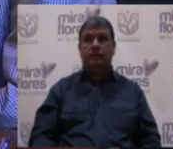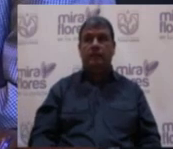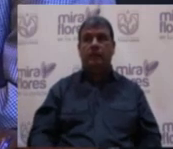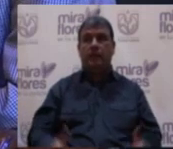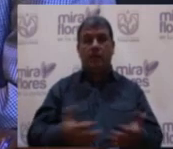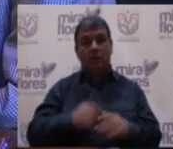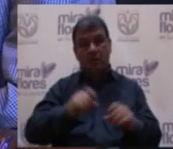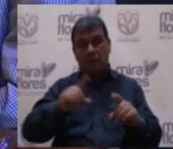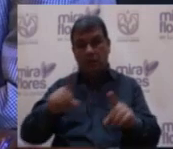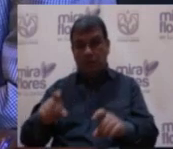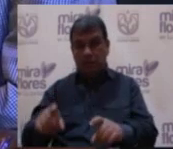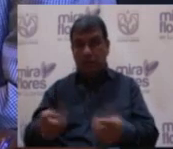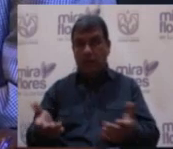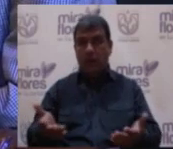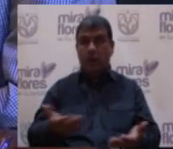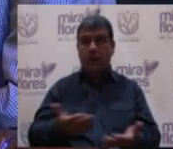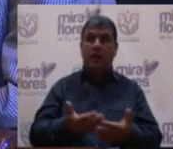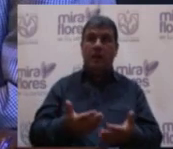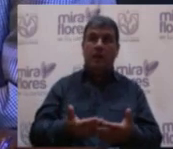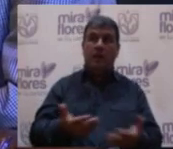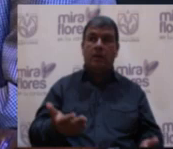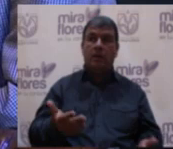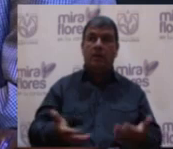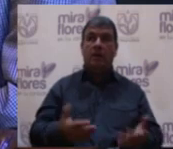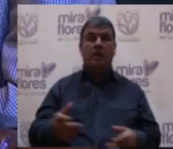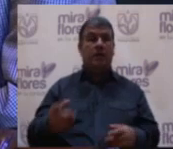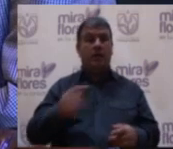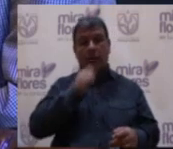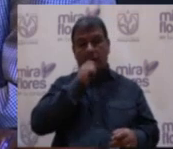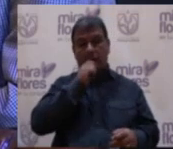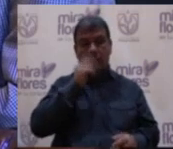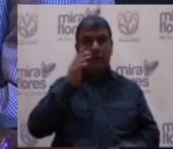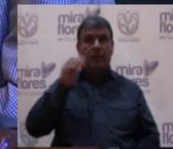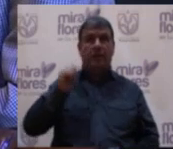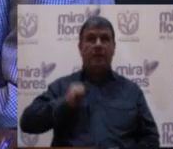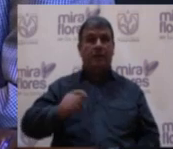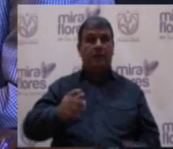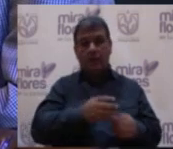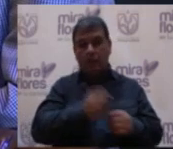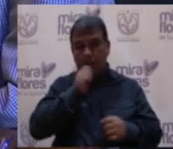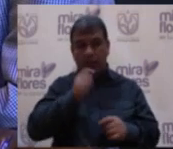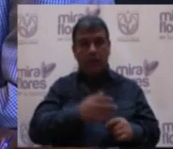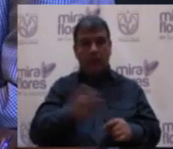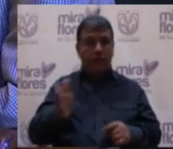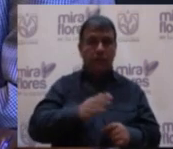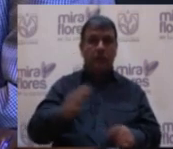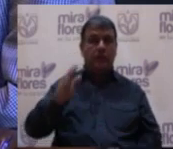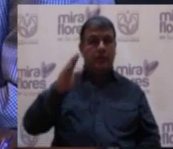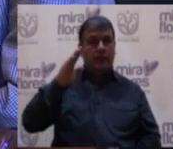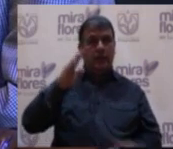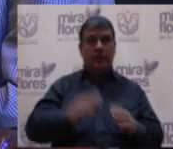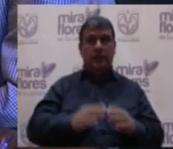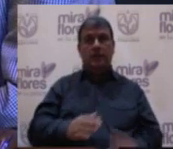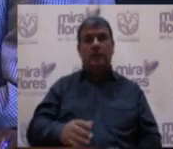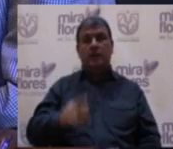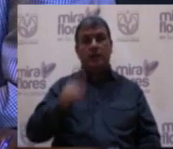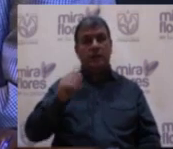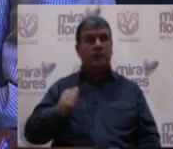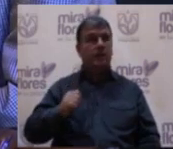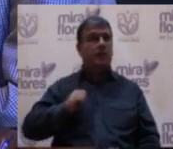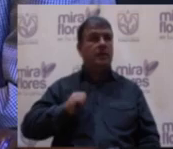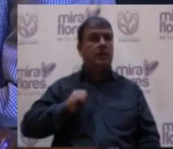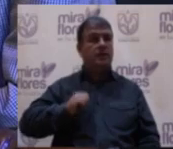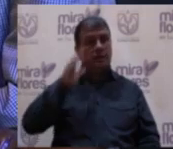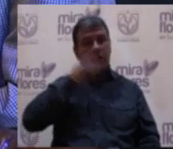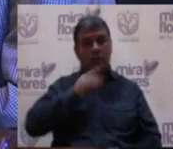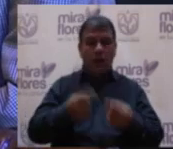Pueden preguntarle a la chica que dirige el tránsito de Sarenango, y conversaba con